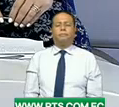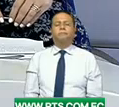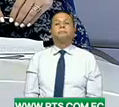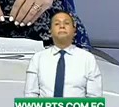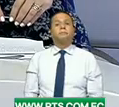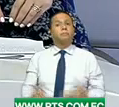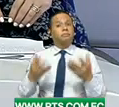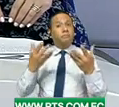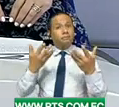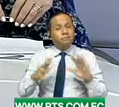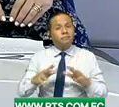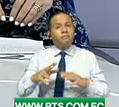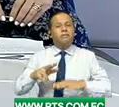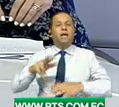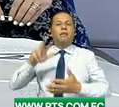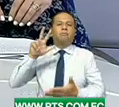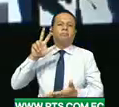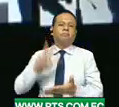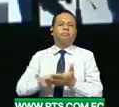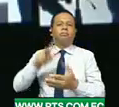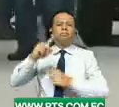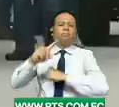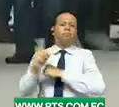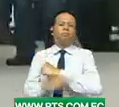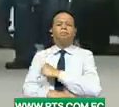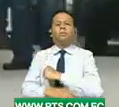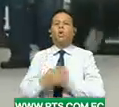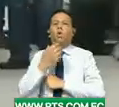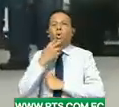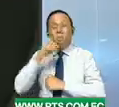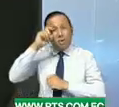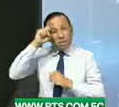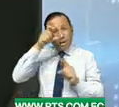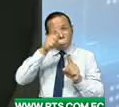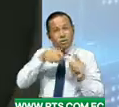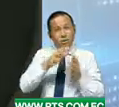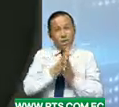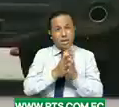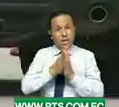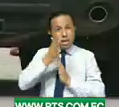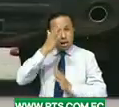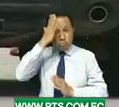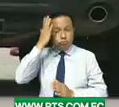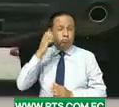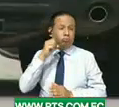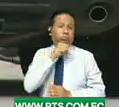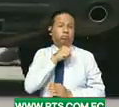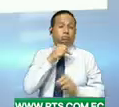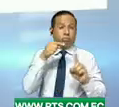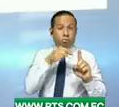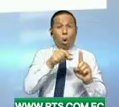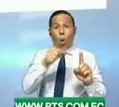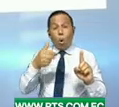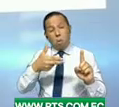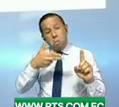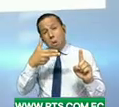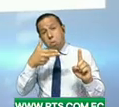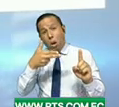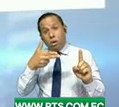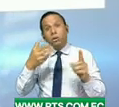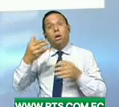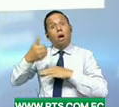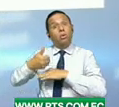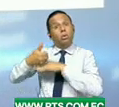Y ya hay sentencias por el asesinato del presentador Efraín Ruales. Un tribunal de garantías penales de Guayaquil resolvió condenar